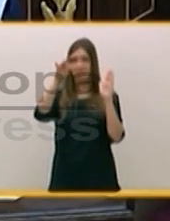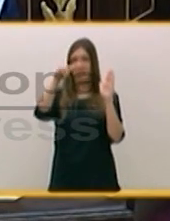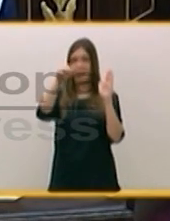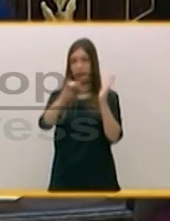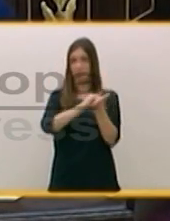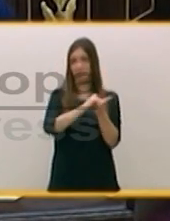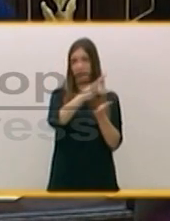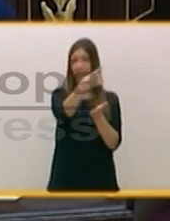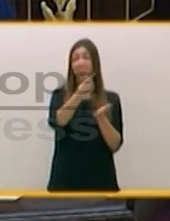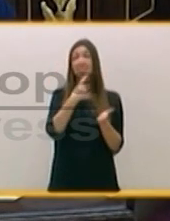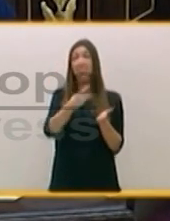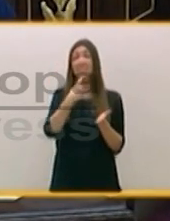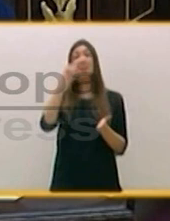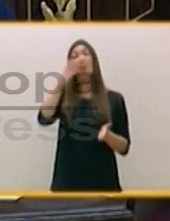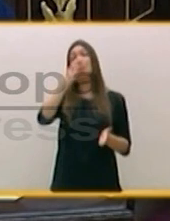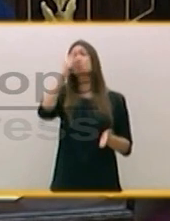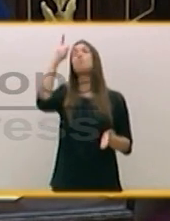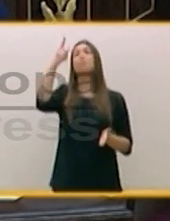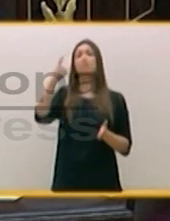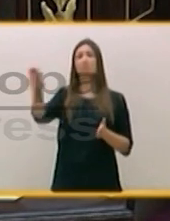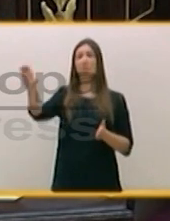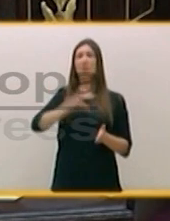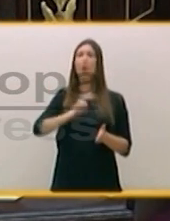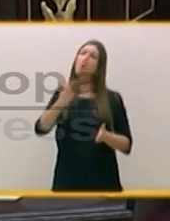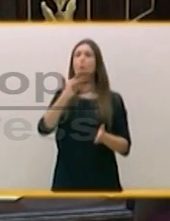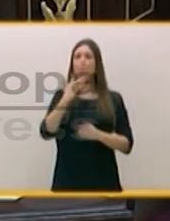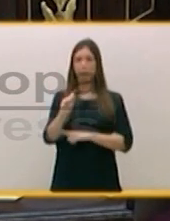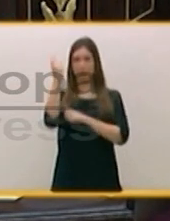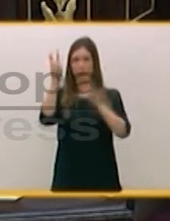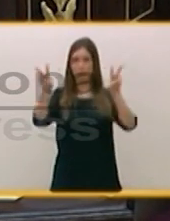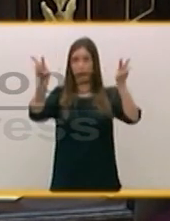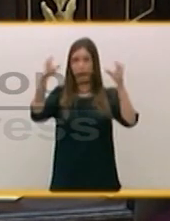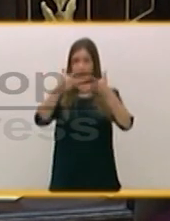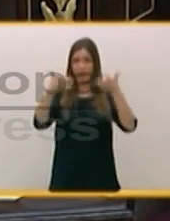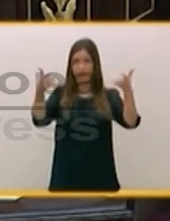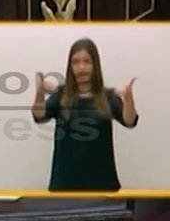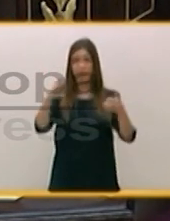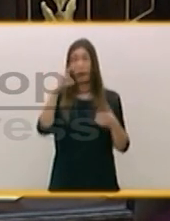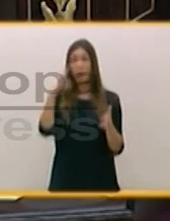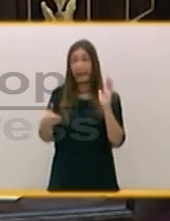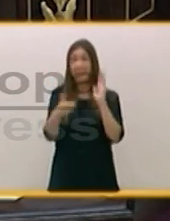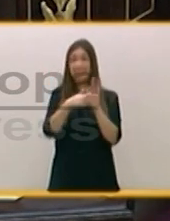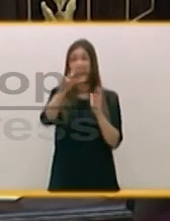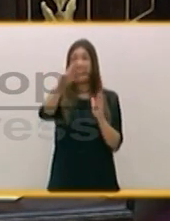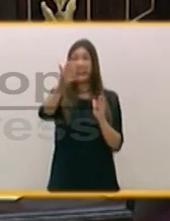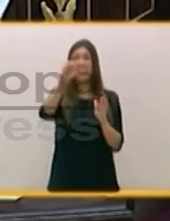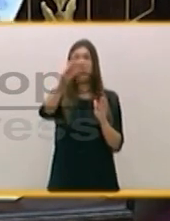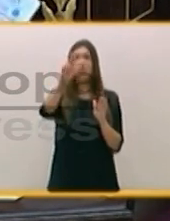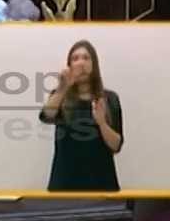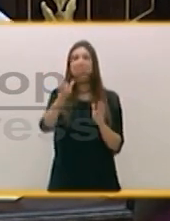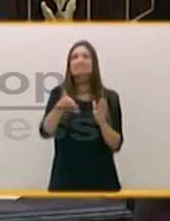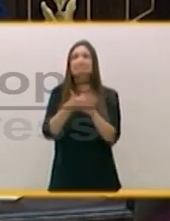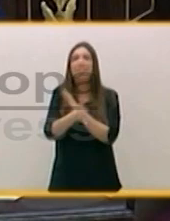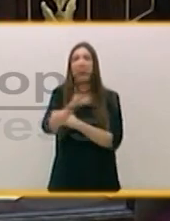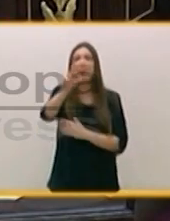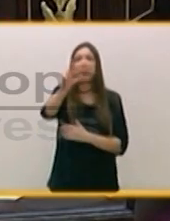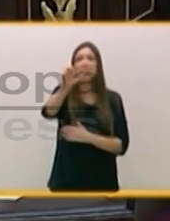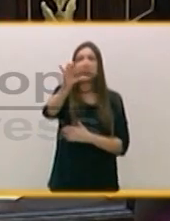presume del rescate como si fuese una victoria. Rescue en inglés, señor Rajoy, es rescate. Es rescate.